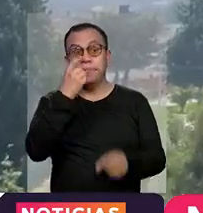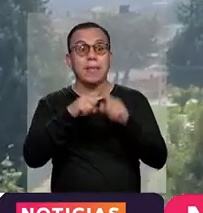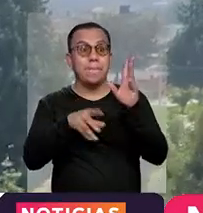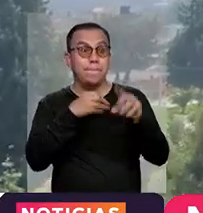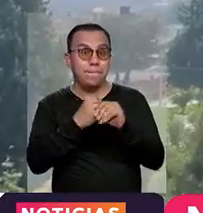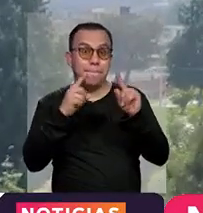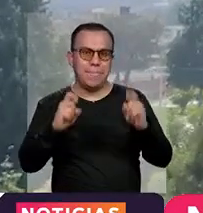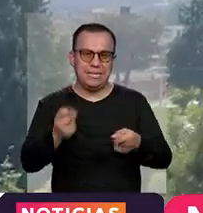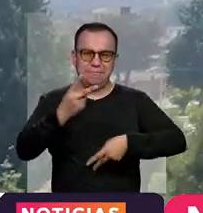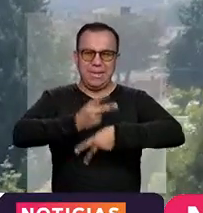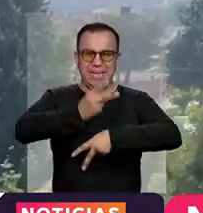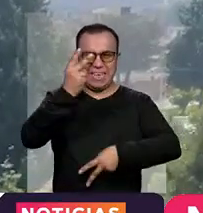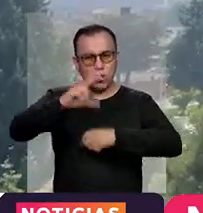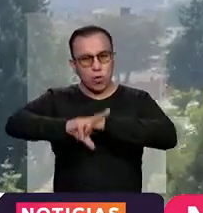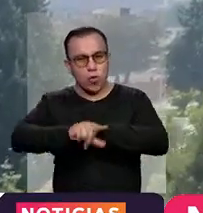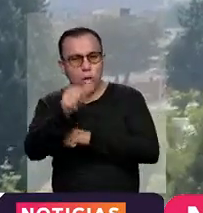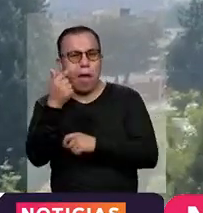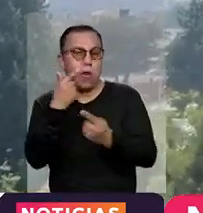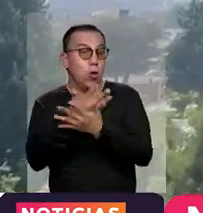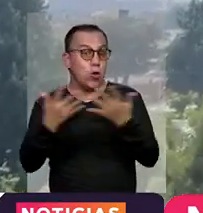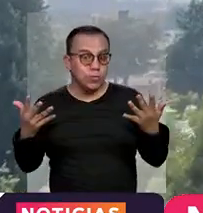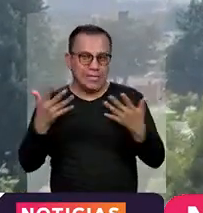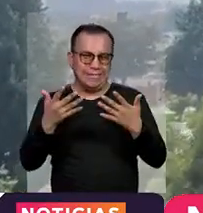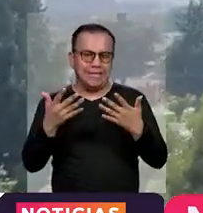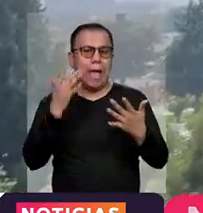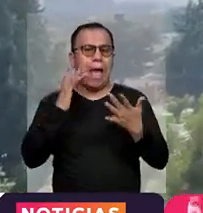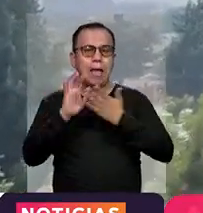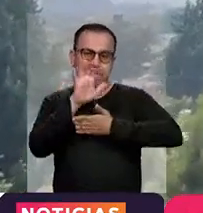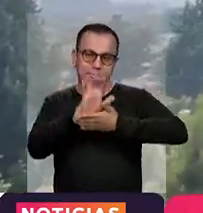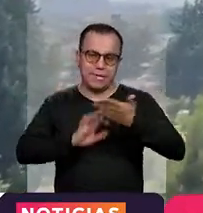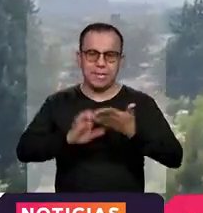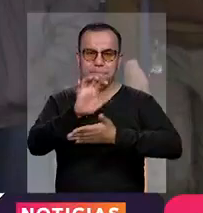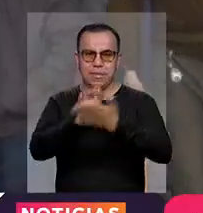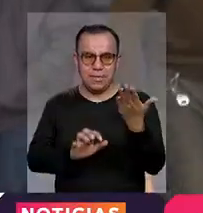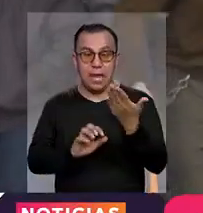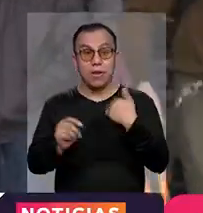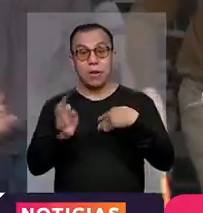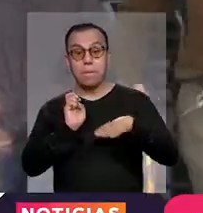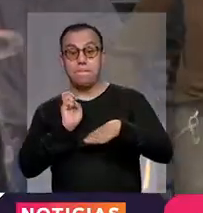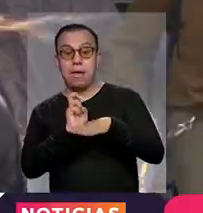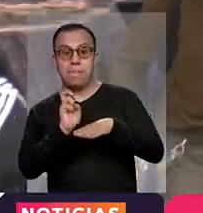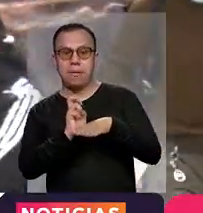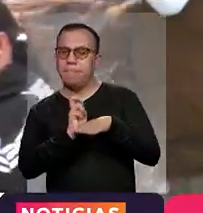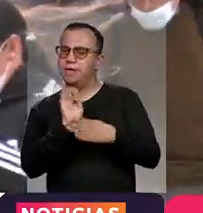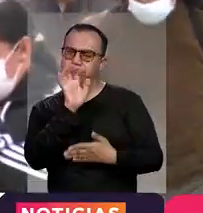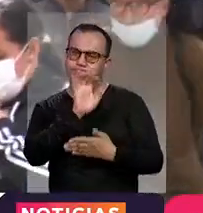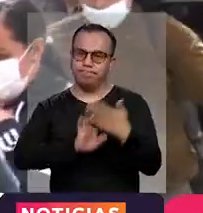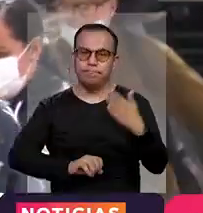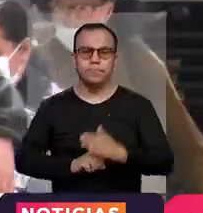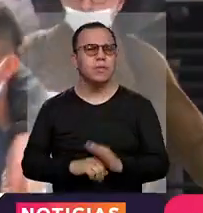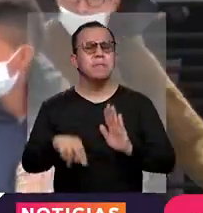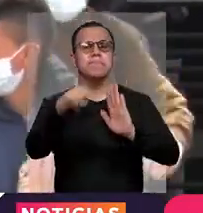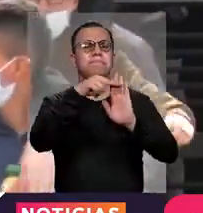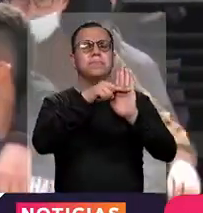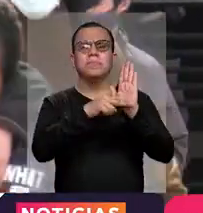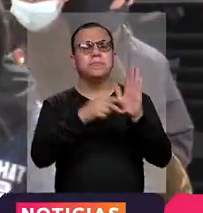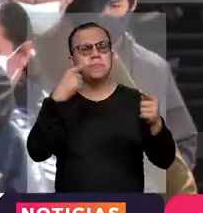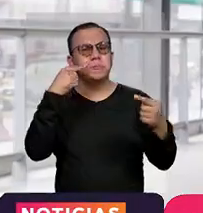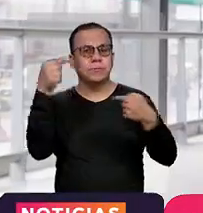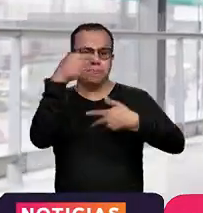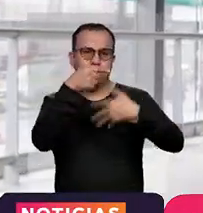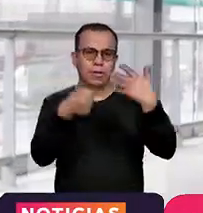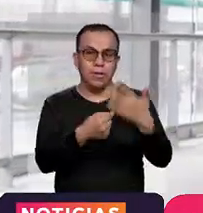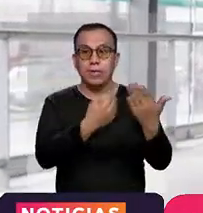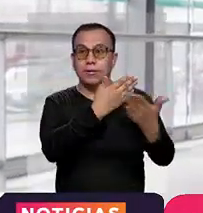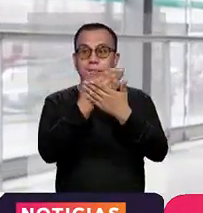ante el vandalismo y adicionalmente mitigar la evasión. Las puertas deberán cumplir con las siguientes características: